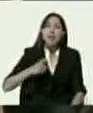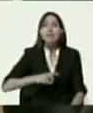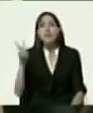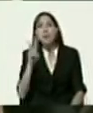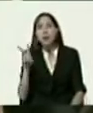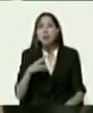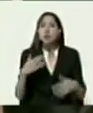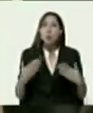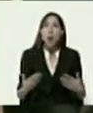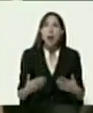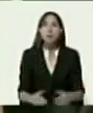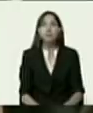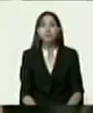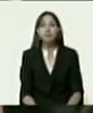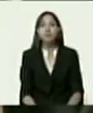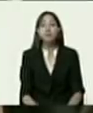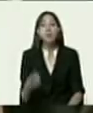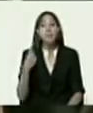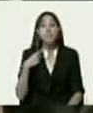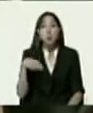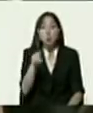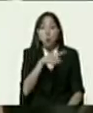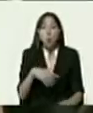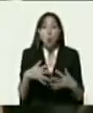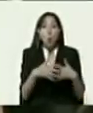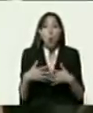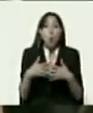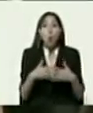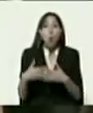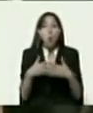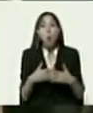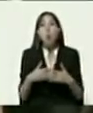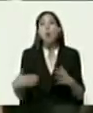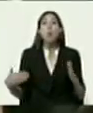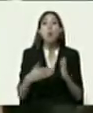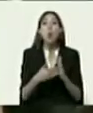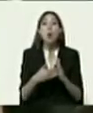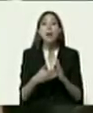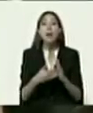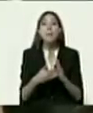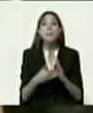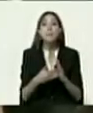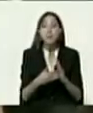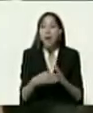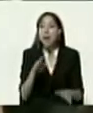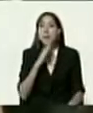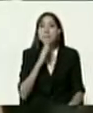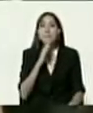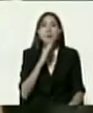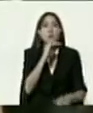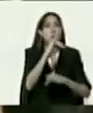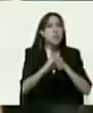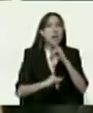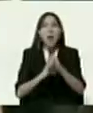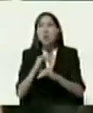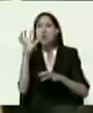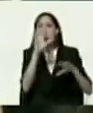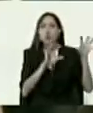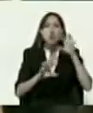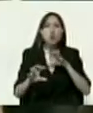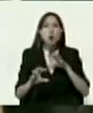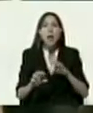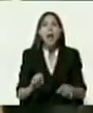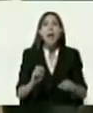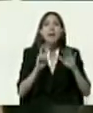venezolana. Pero además bloquean los fondos, el dinero de la República en distintos bancos alrededor del mundo, más de